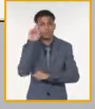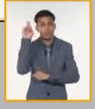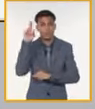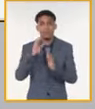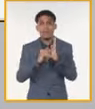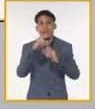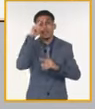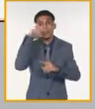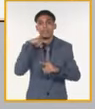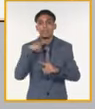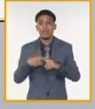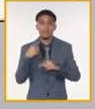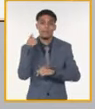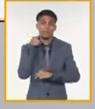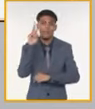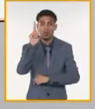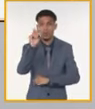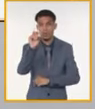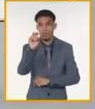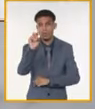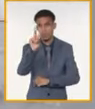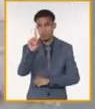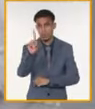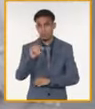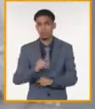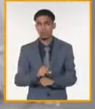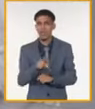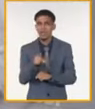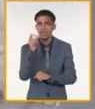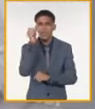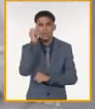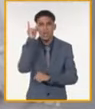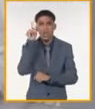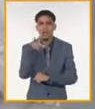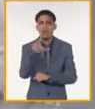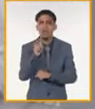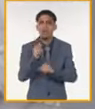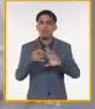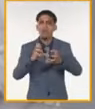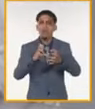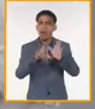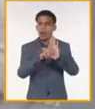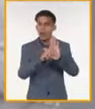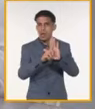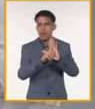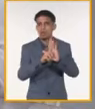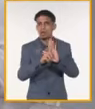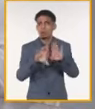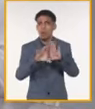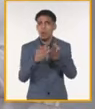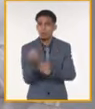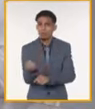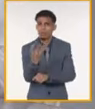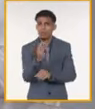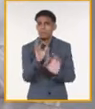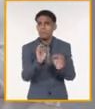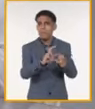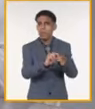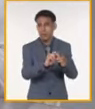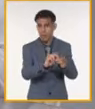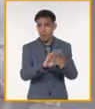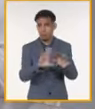del 2021 Cuando surgen a partir del nuevo modelo económico estos actores decir las nuevas formas de